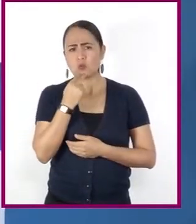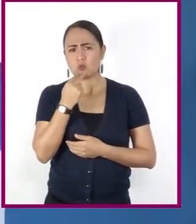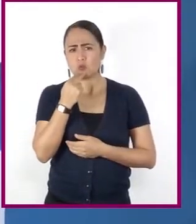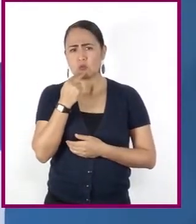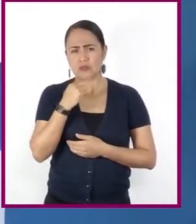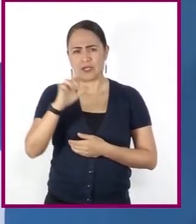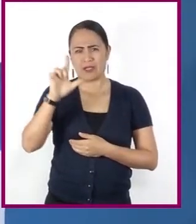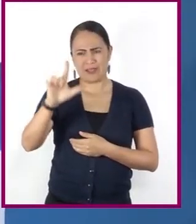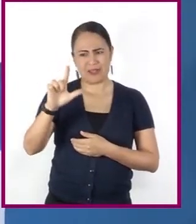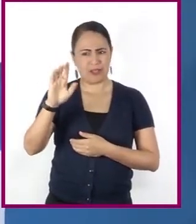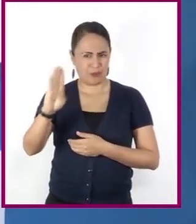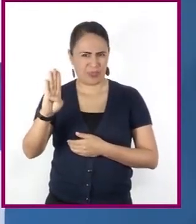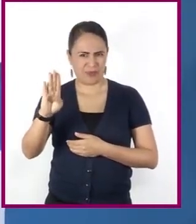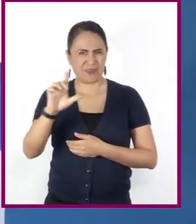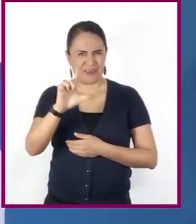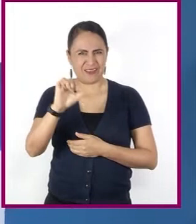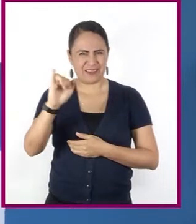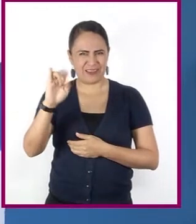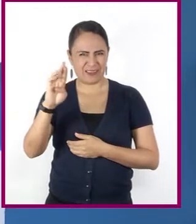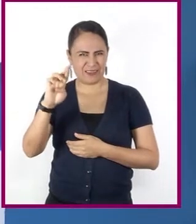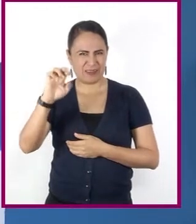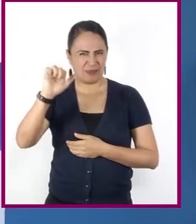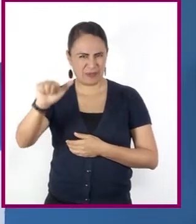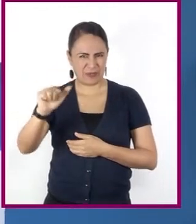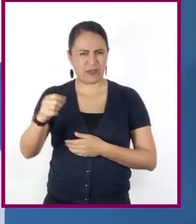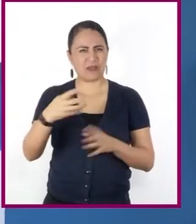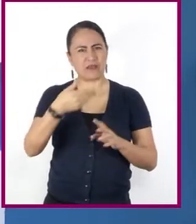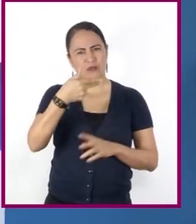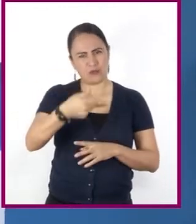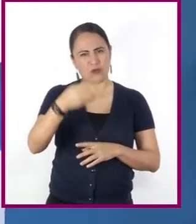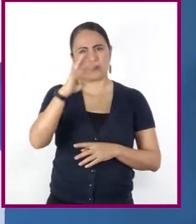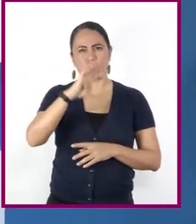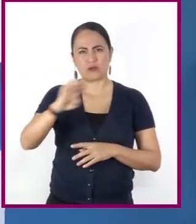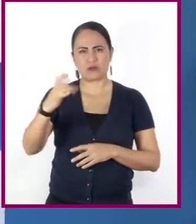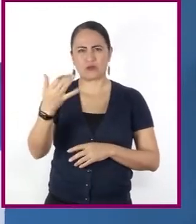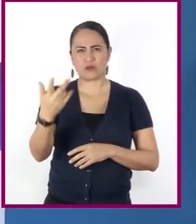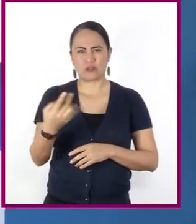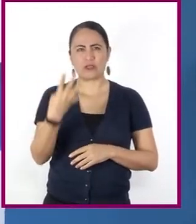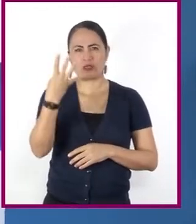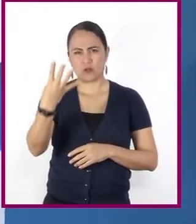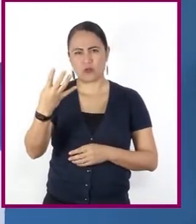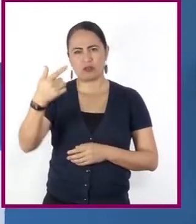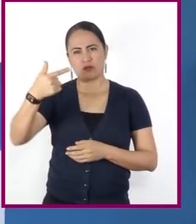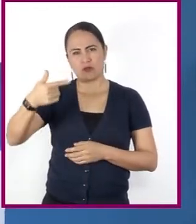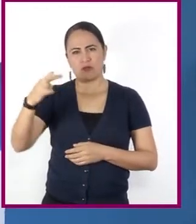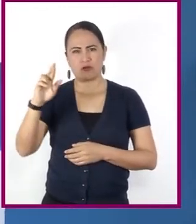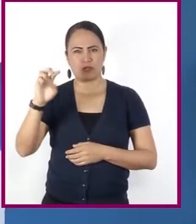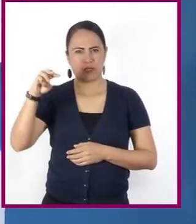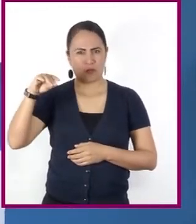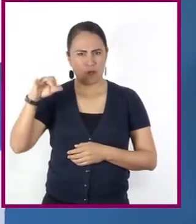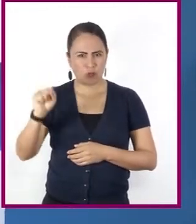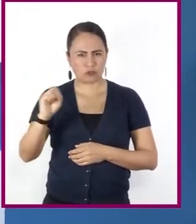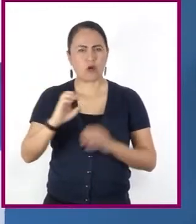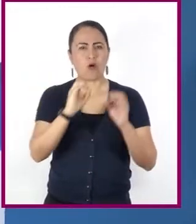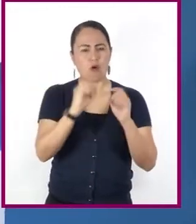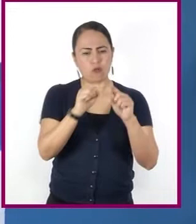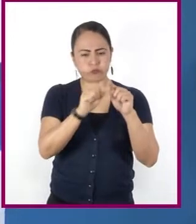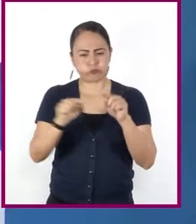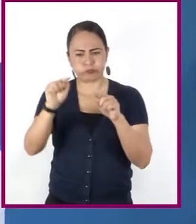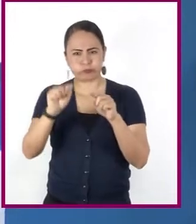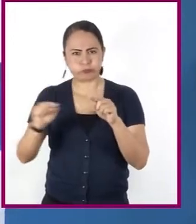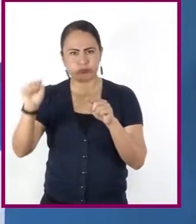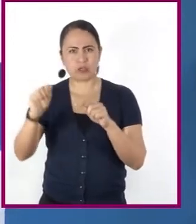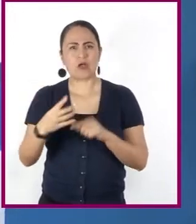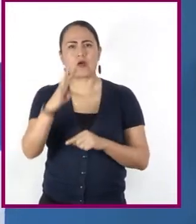una libra su equivalencia de 454 gramos o bien a 2 decimales